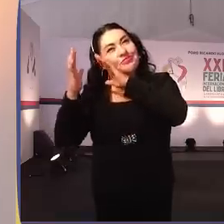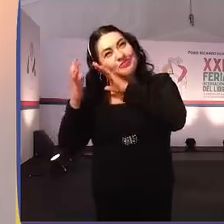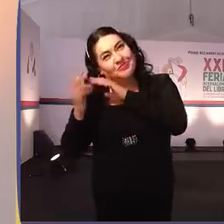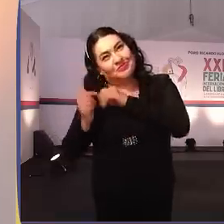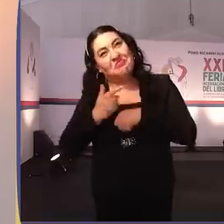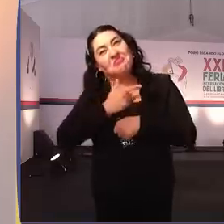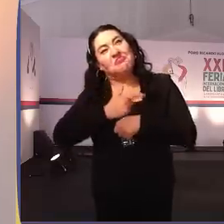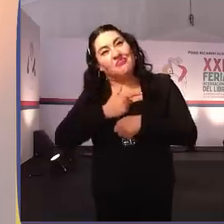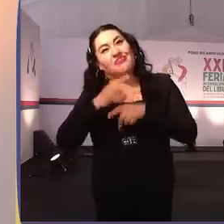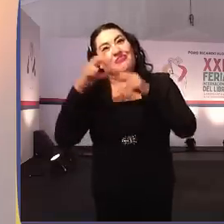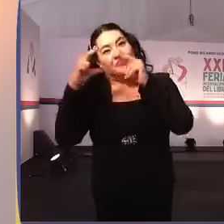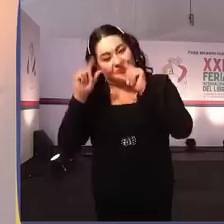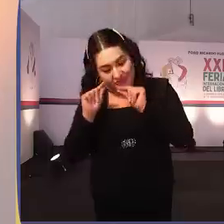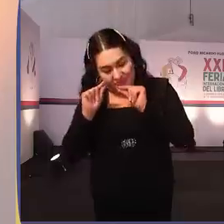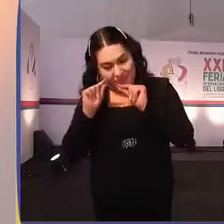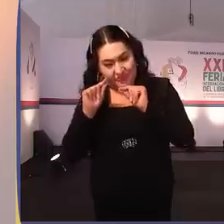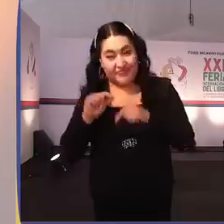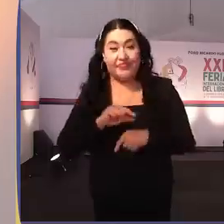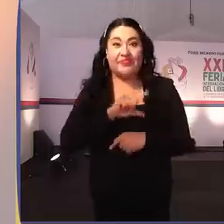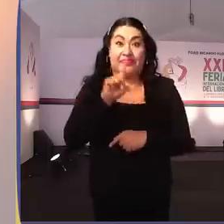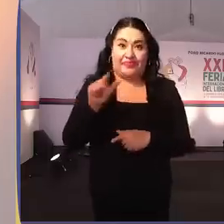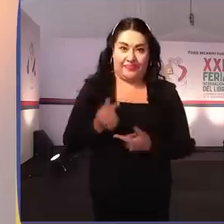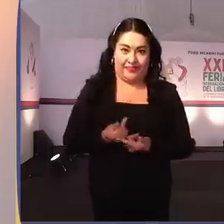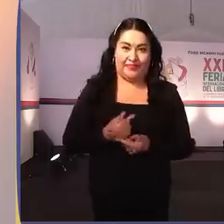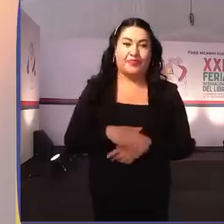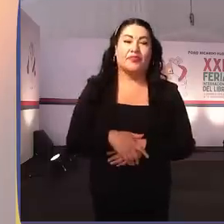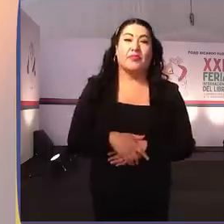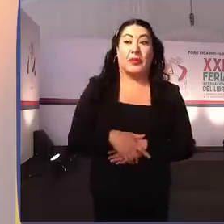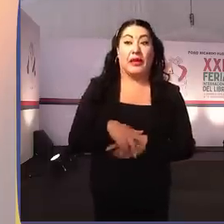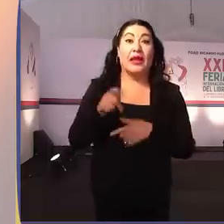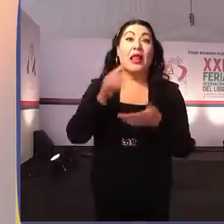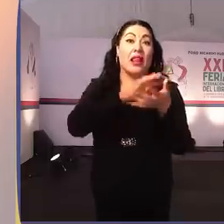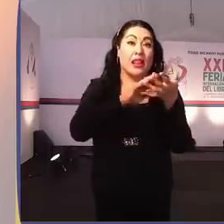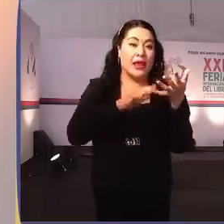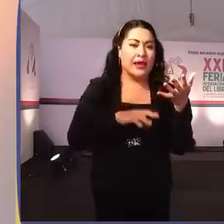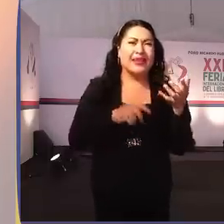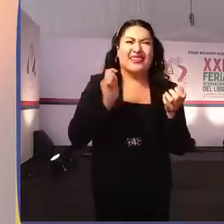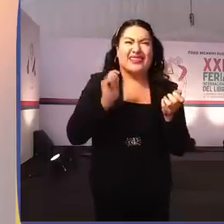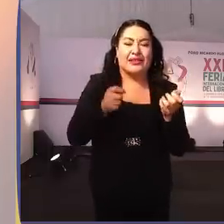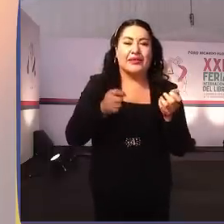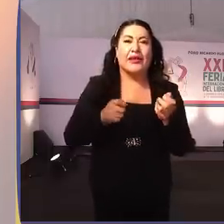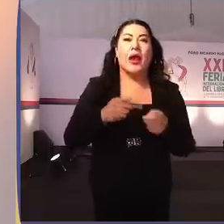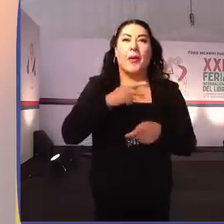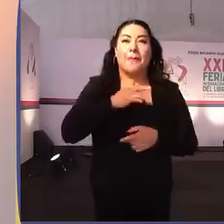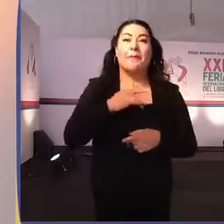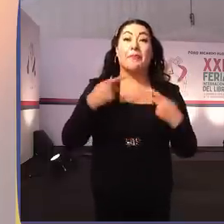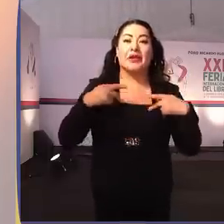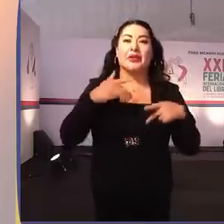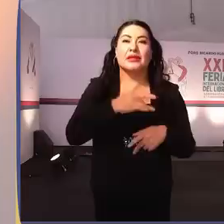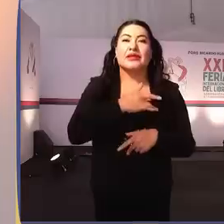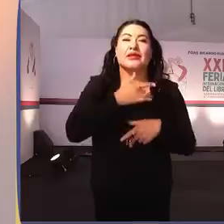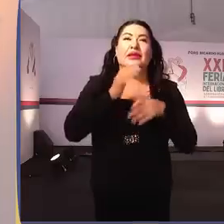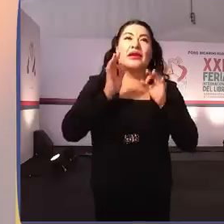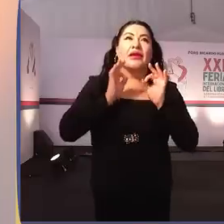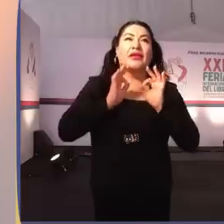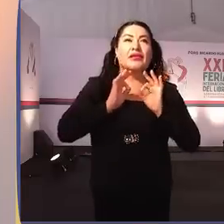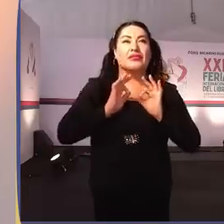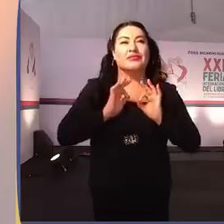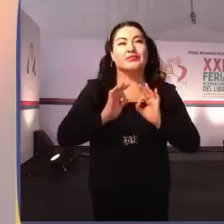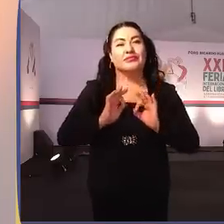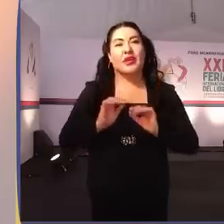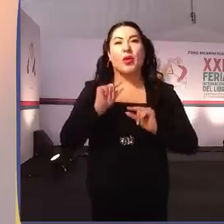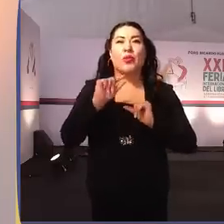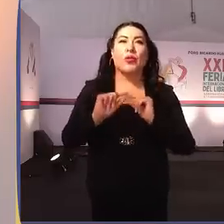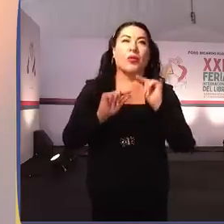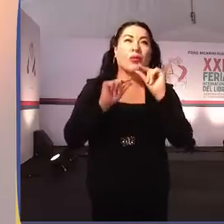ya. Y esto del sueño es relevante, fíjense, porque leer arrulla. Si acaso por ello hay que comprar un libro, fíjense,